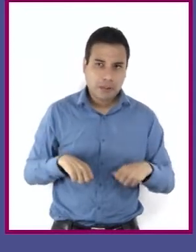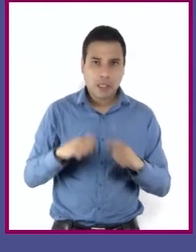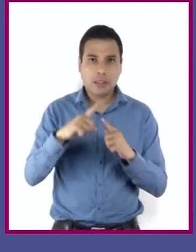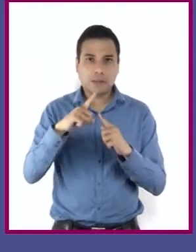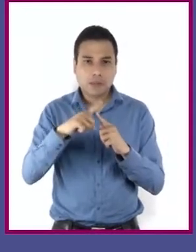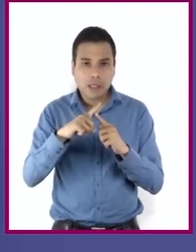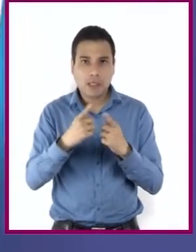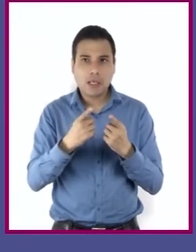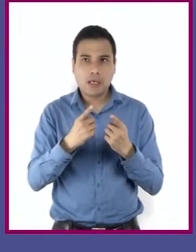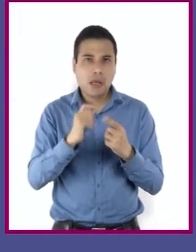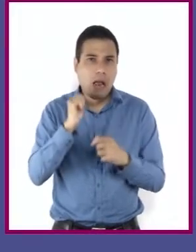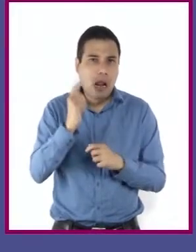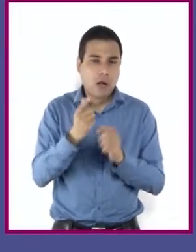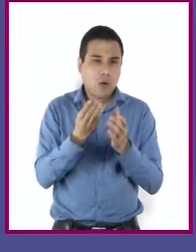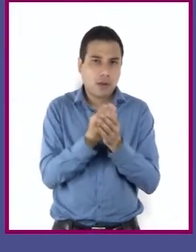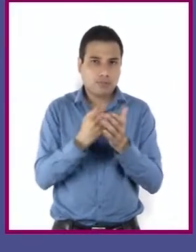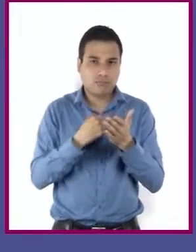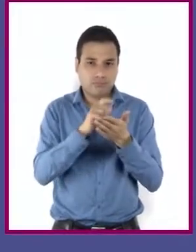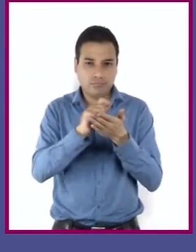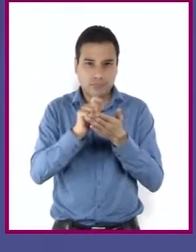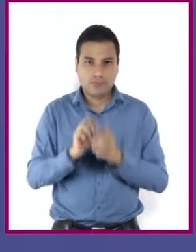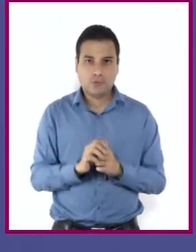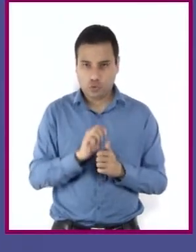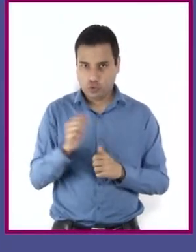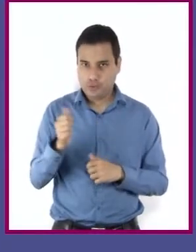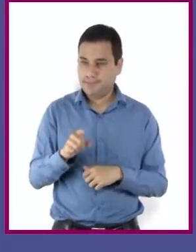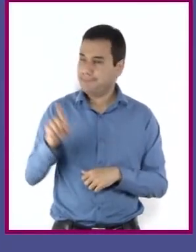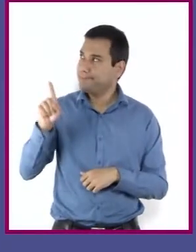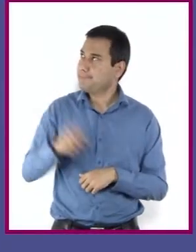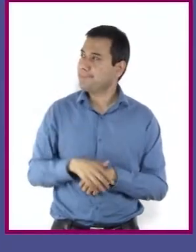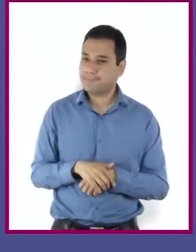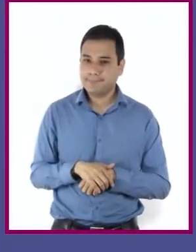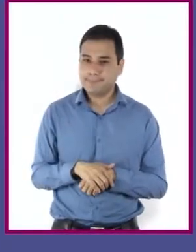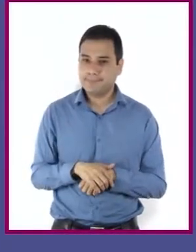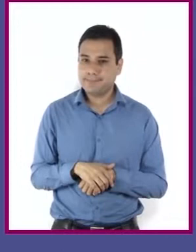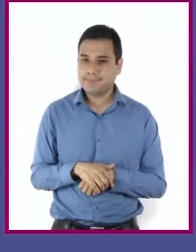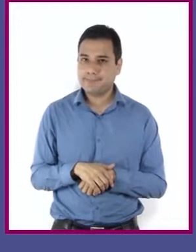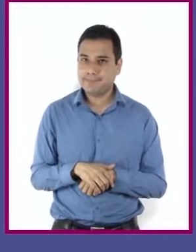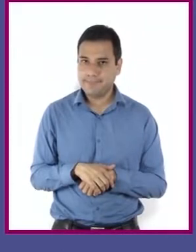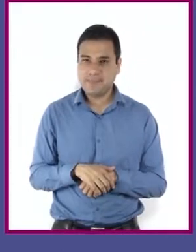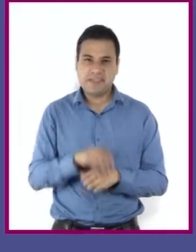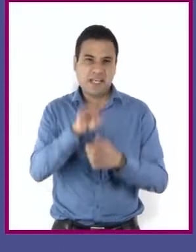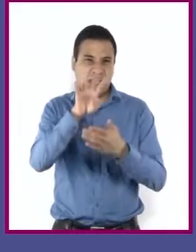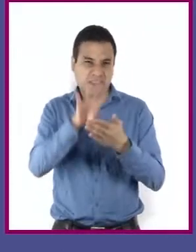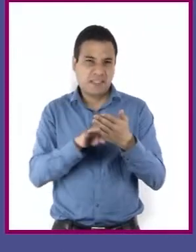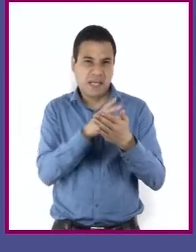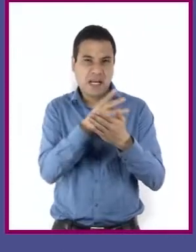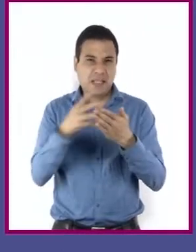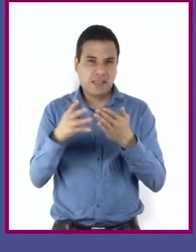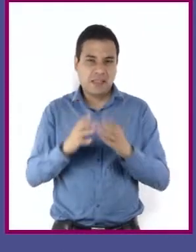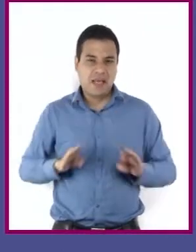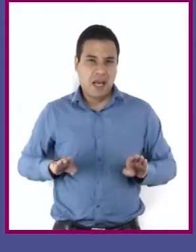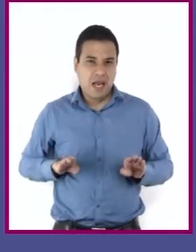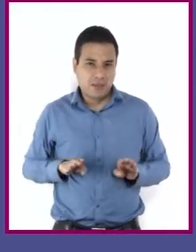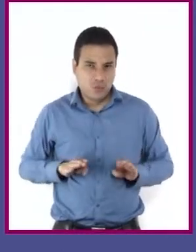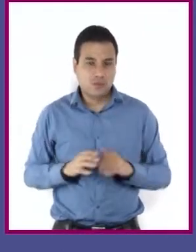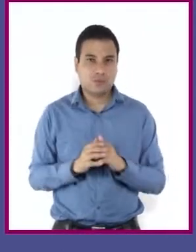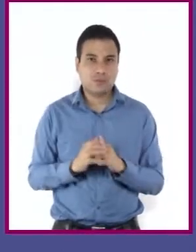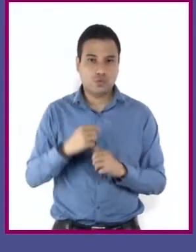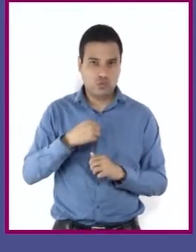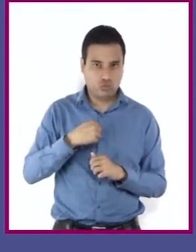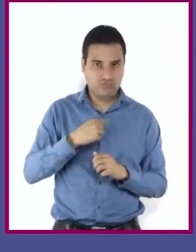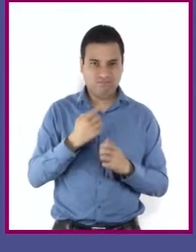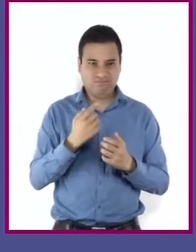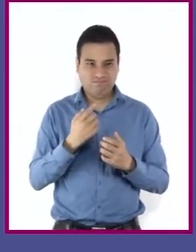aprendizaje. Escalas de actitudes. Consta de una lista de enunciados para que el alumno evalúe su actitud